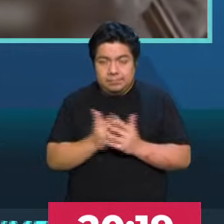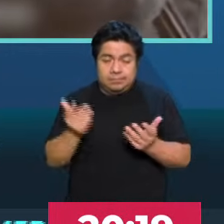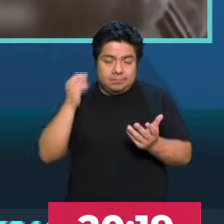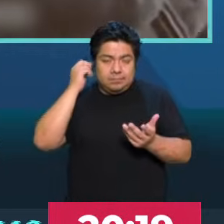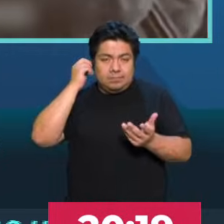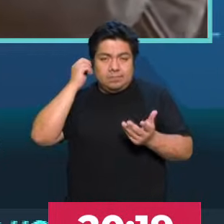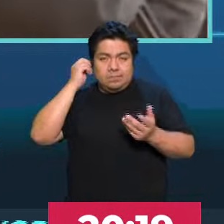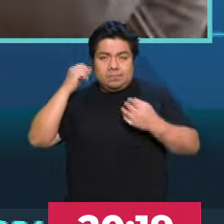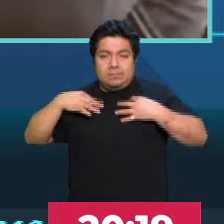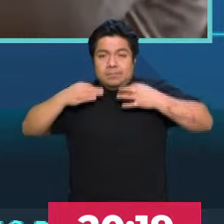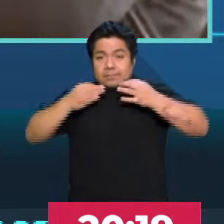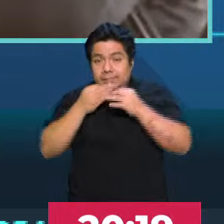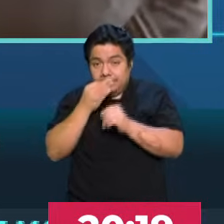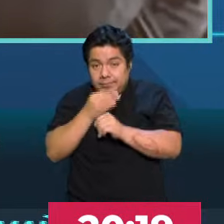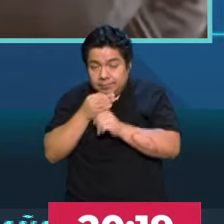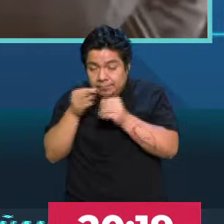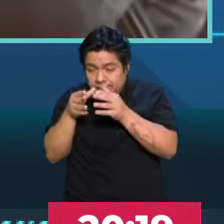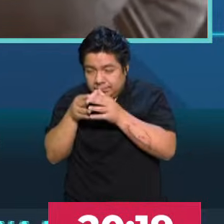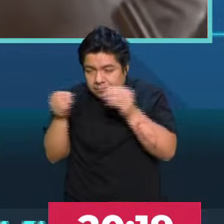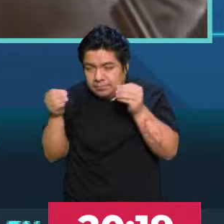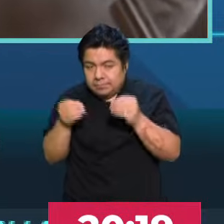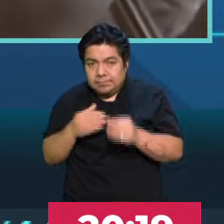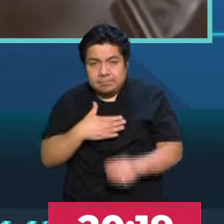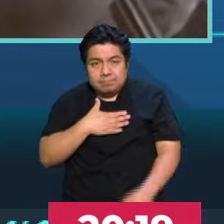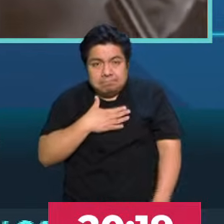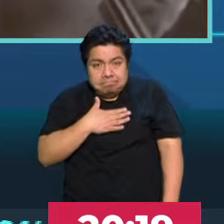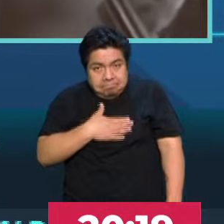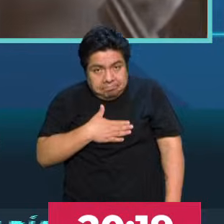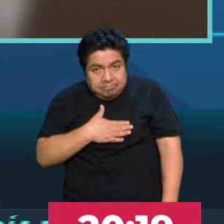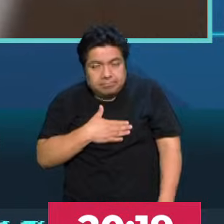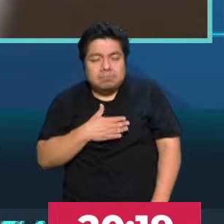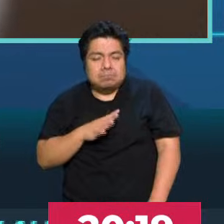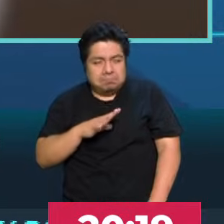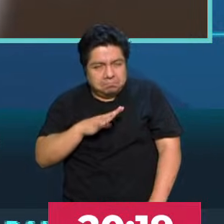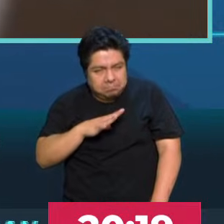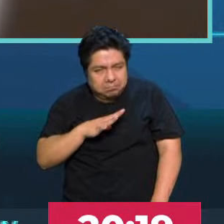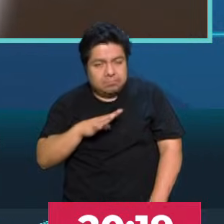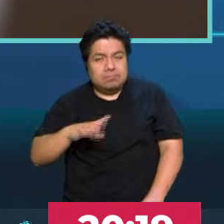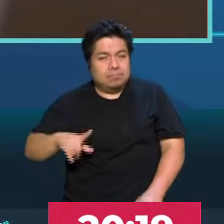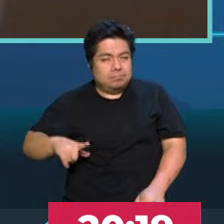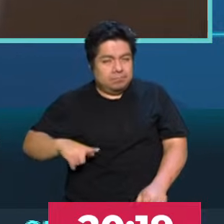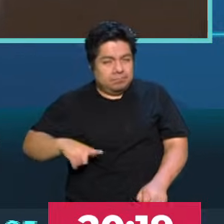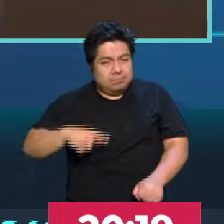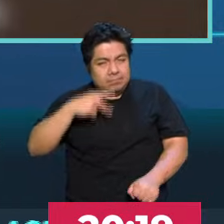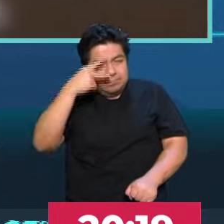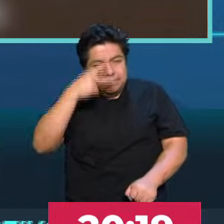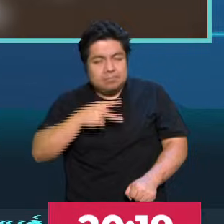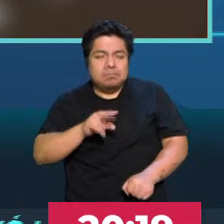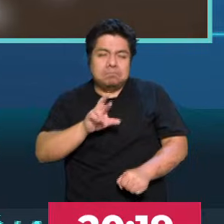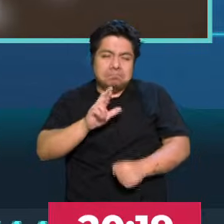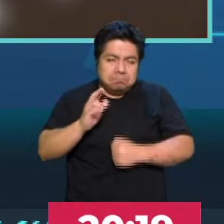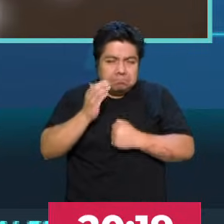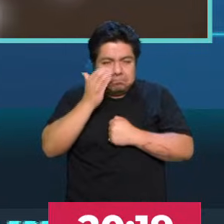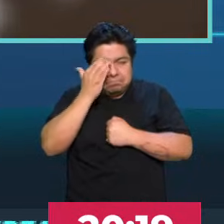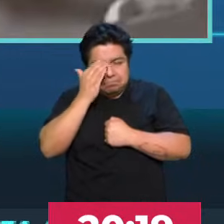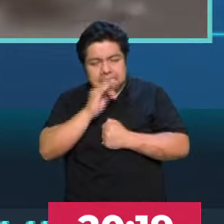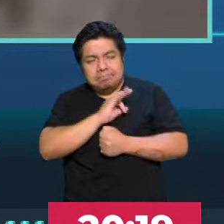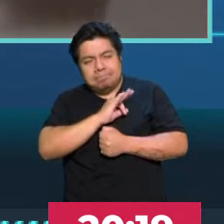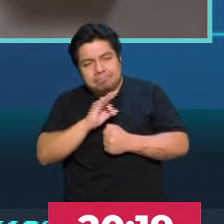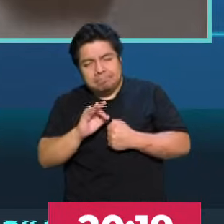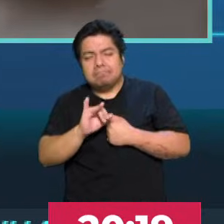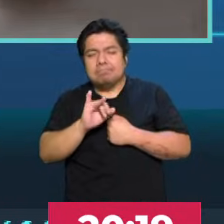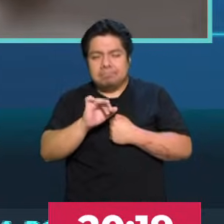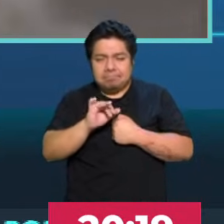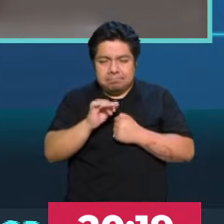se nos diluye, porque es una justicia que al final de cuentas llega, el Estado mexicano puede reconocer, porque ahorita pueden decir sí, lo